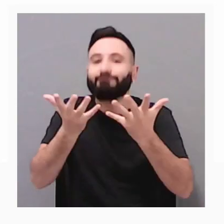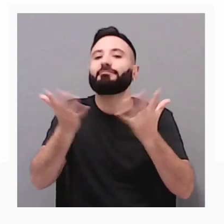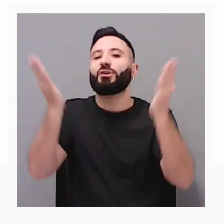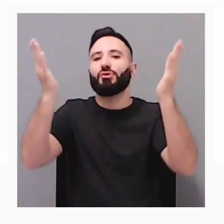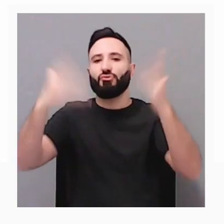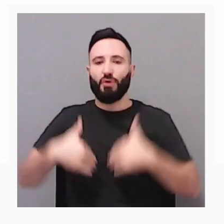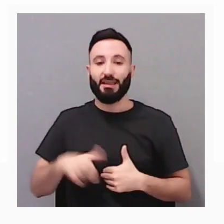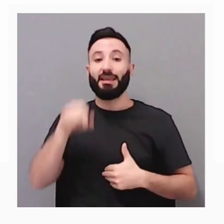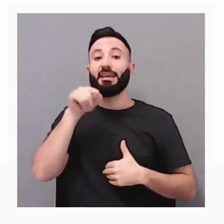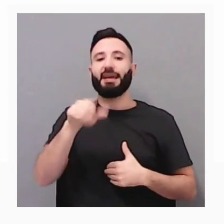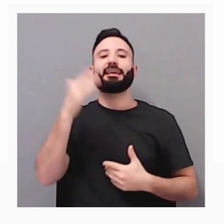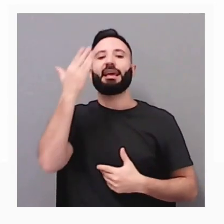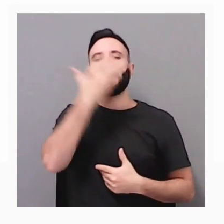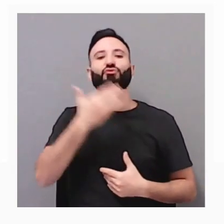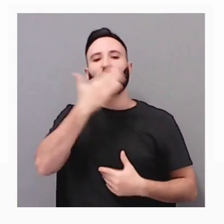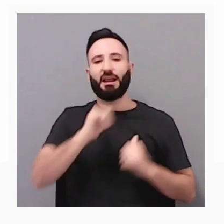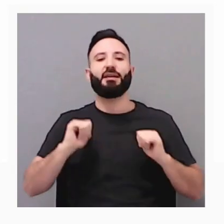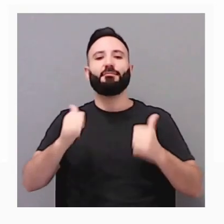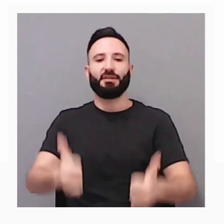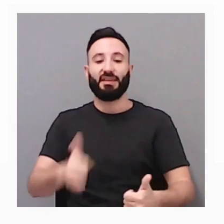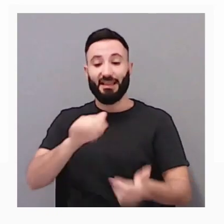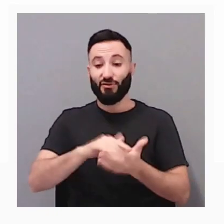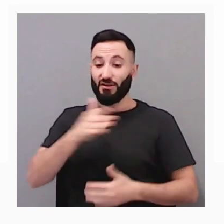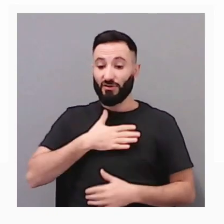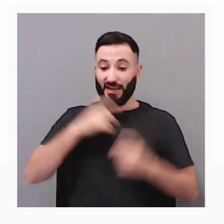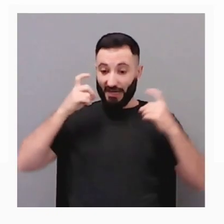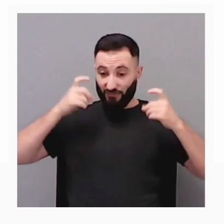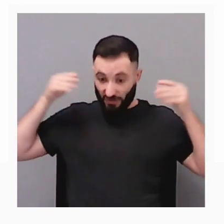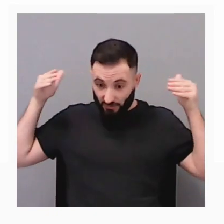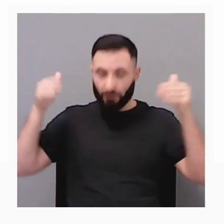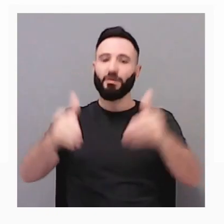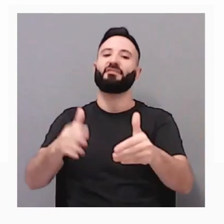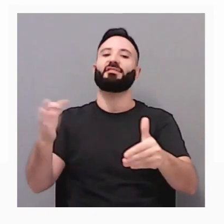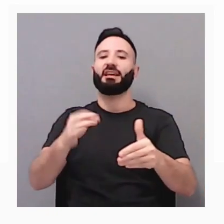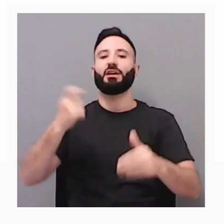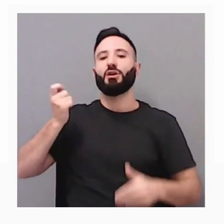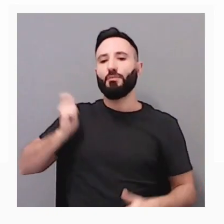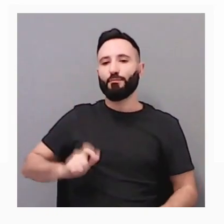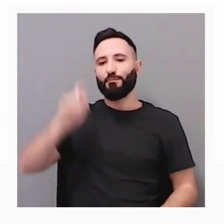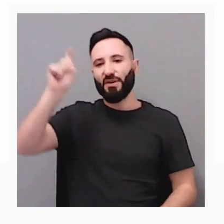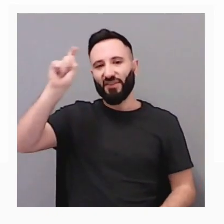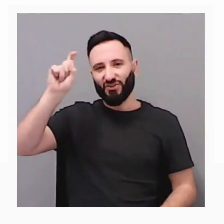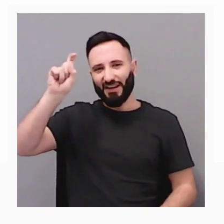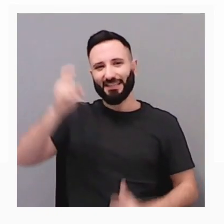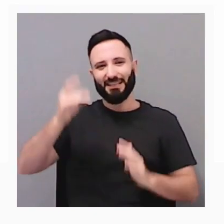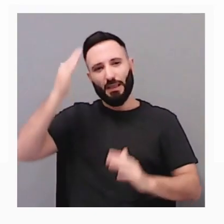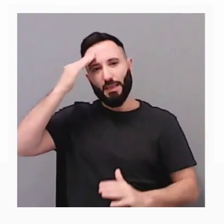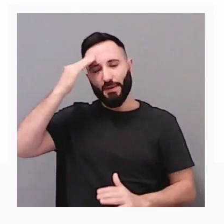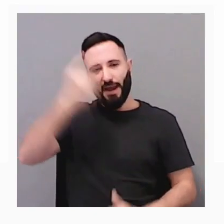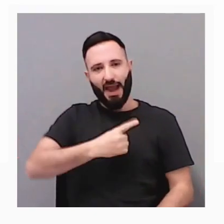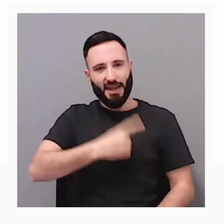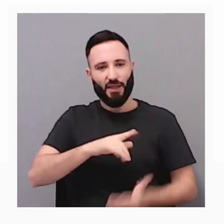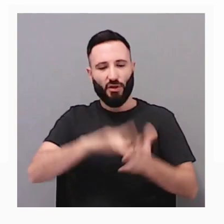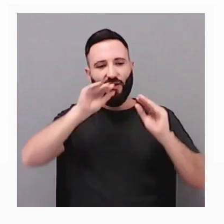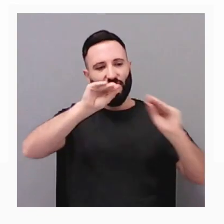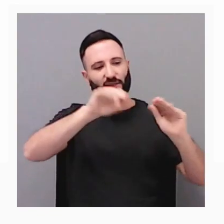entra Escuelab y donde hemos decidido centrar nuestros esfuerzos en proporcionar a esos profesores de primaria esa formación y esos recursos que